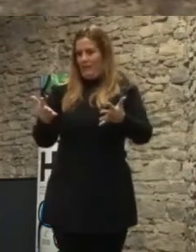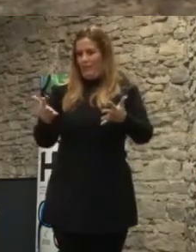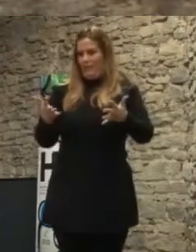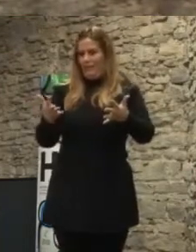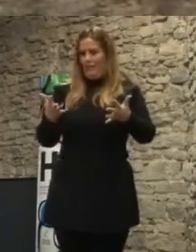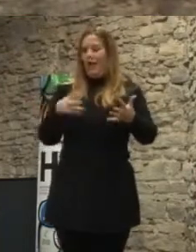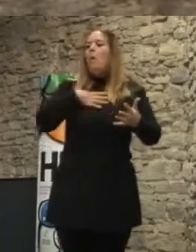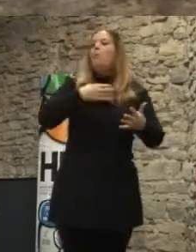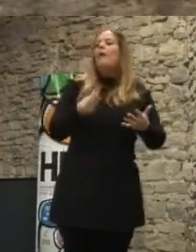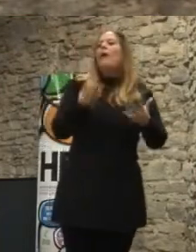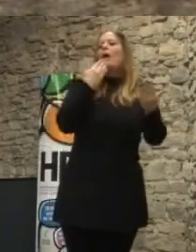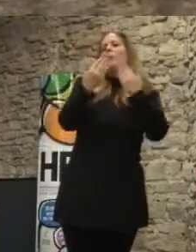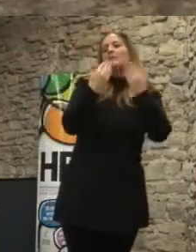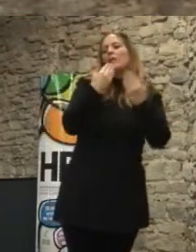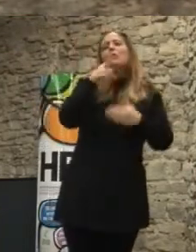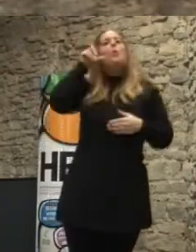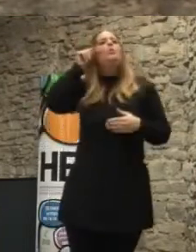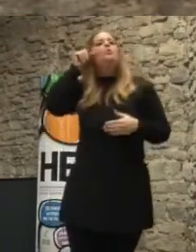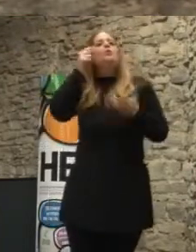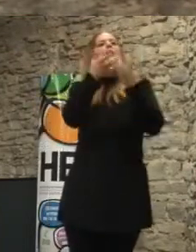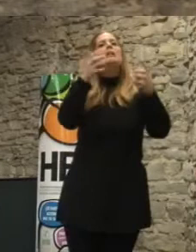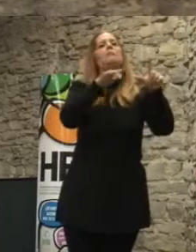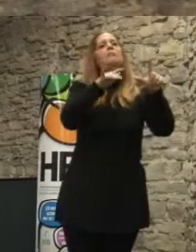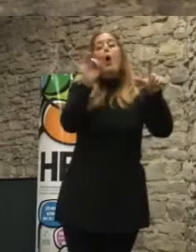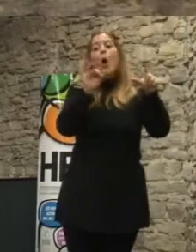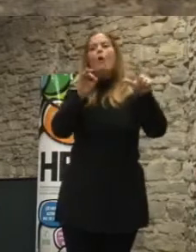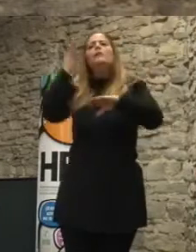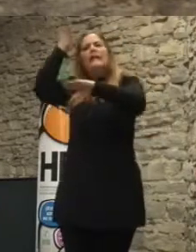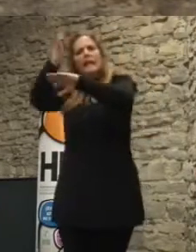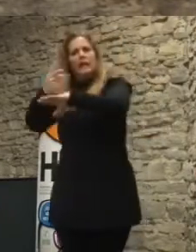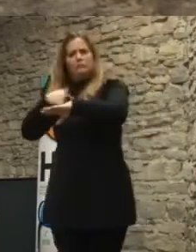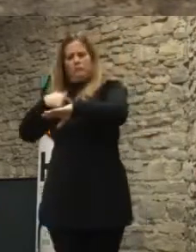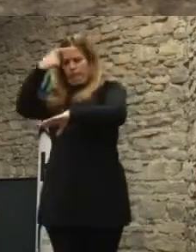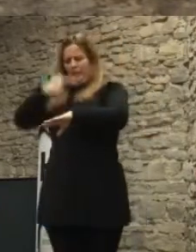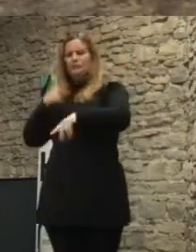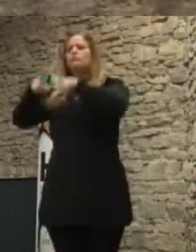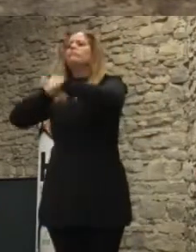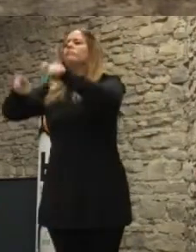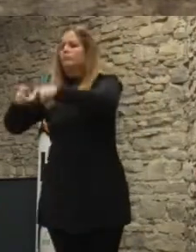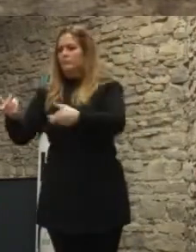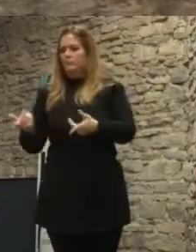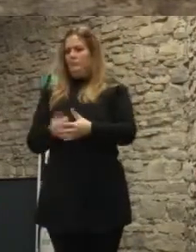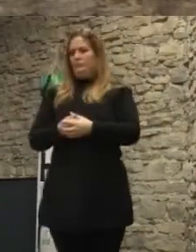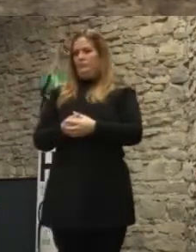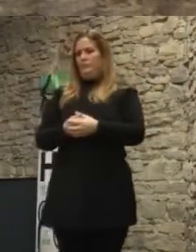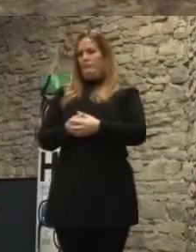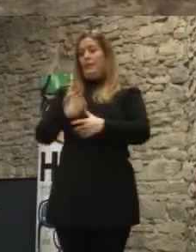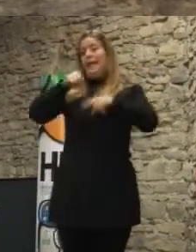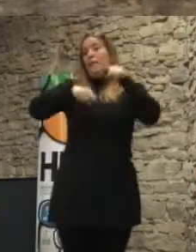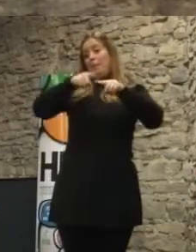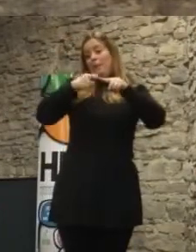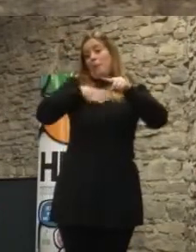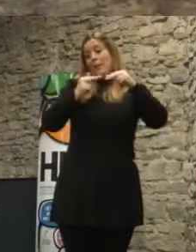Y la incidencia, dependiendo de cualquiera ser, del plano, pues la escala será una o será otra,